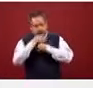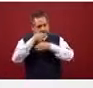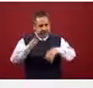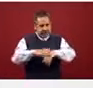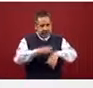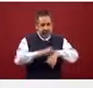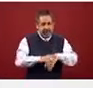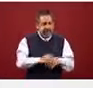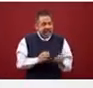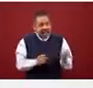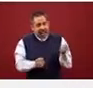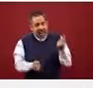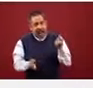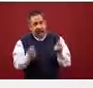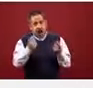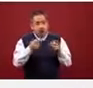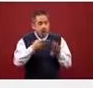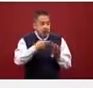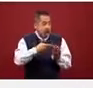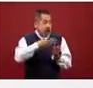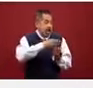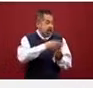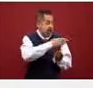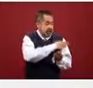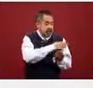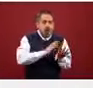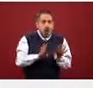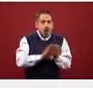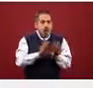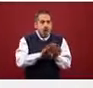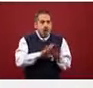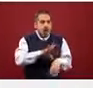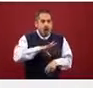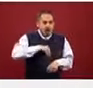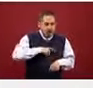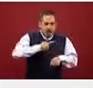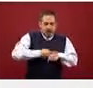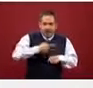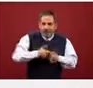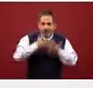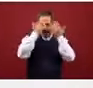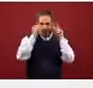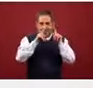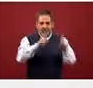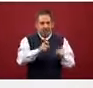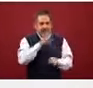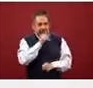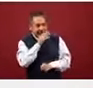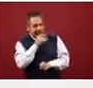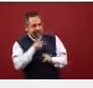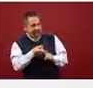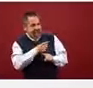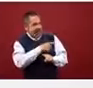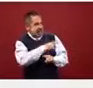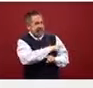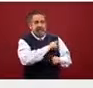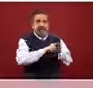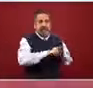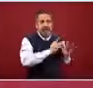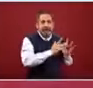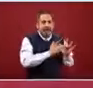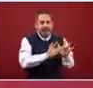son algunos casos en los que no hay un antecedente identificable de importación. Es decir, en el